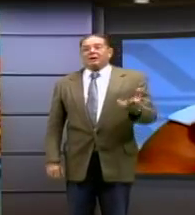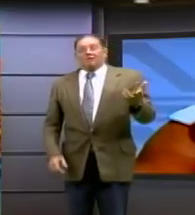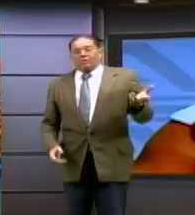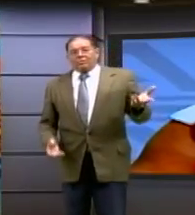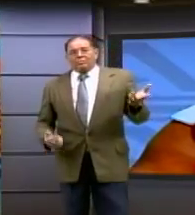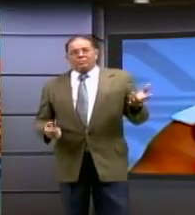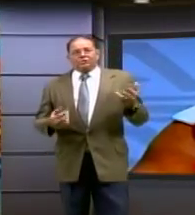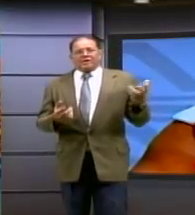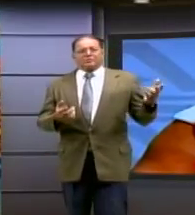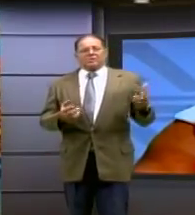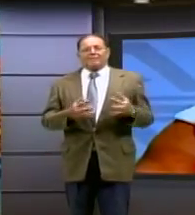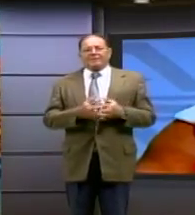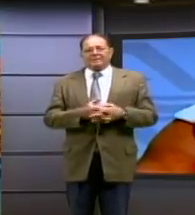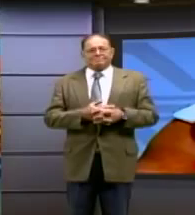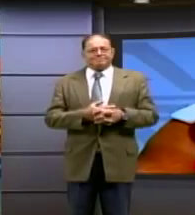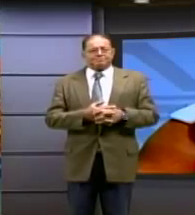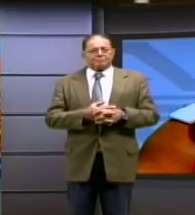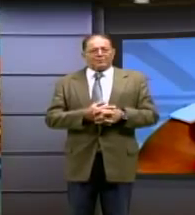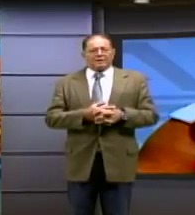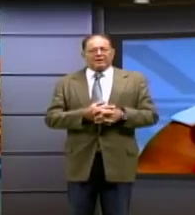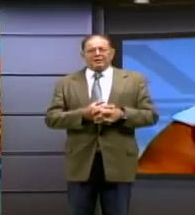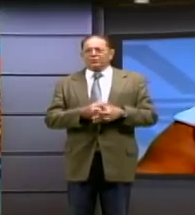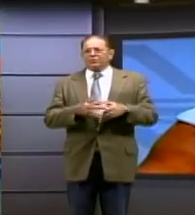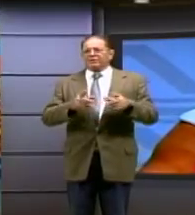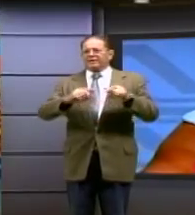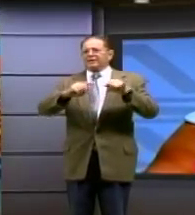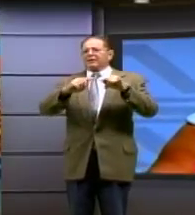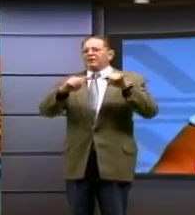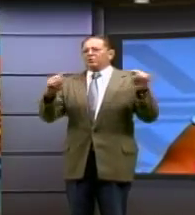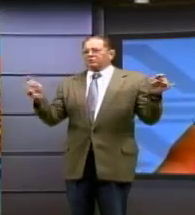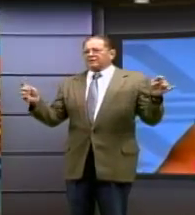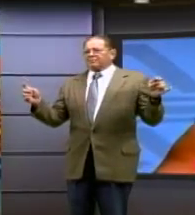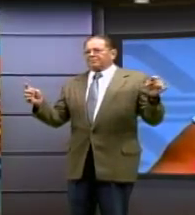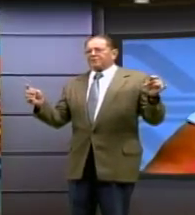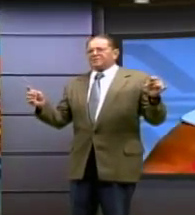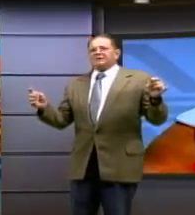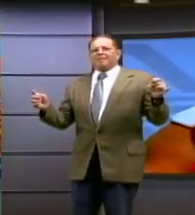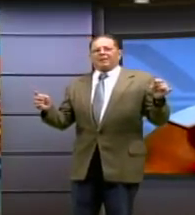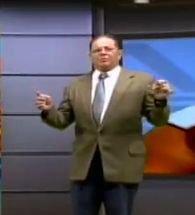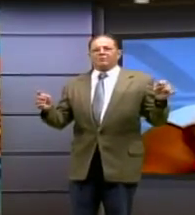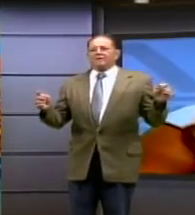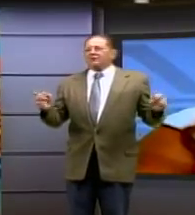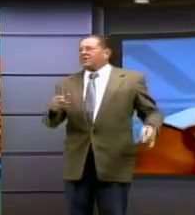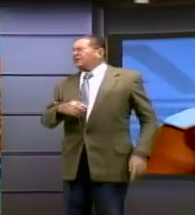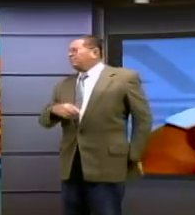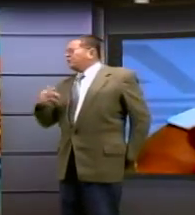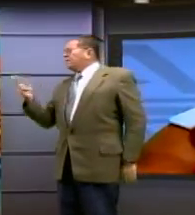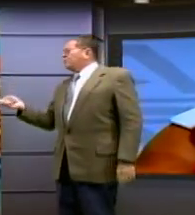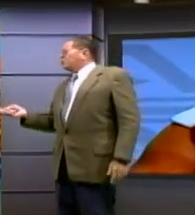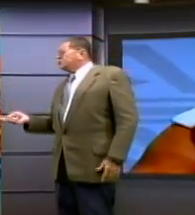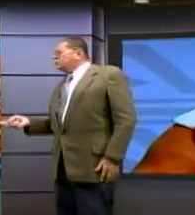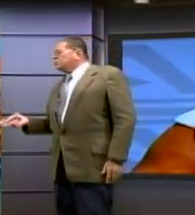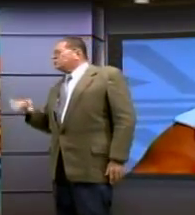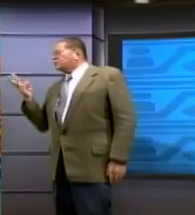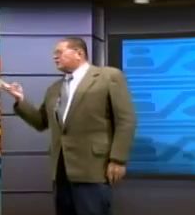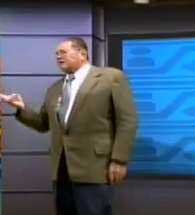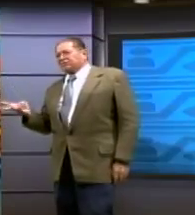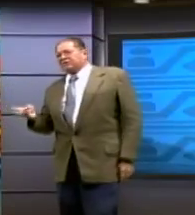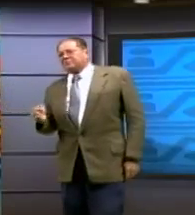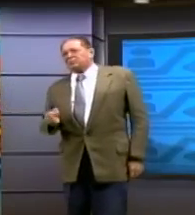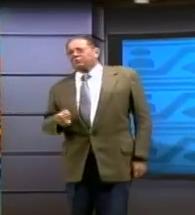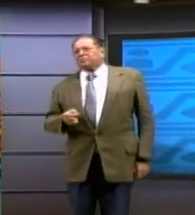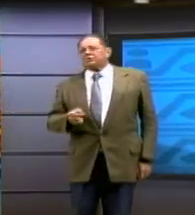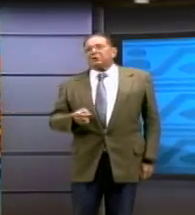nerviosa. Luego hubo un trazo también en donde los que participaron tenían, por ejemplo, 2 minutos o